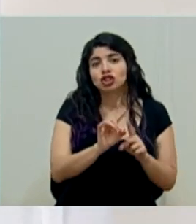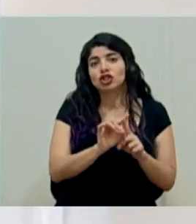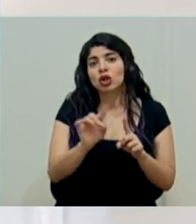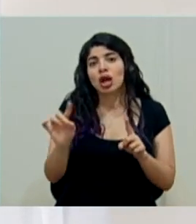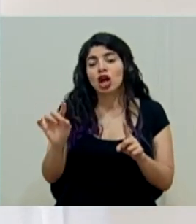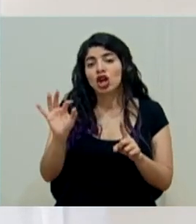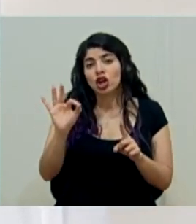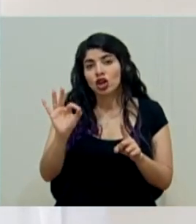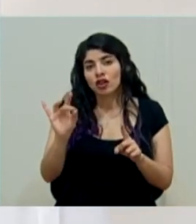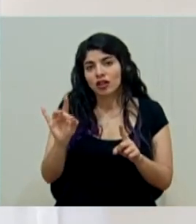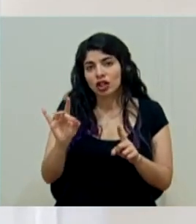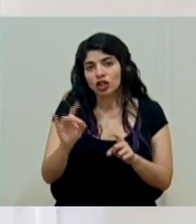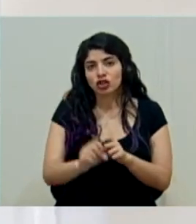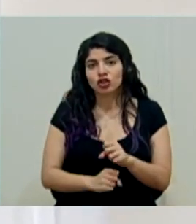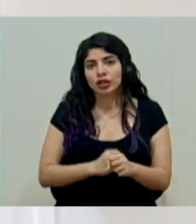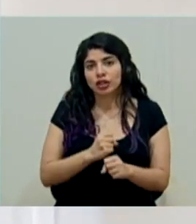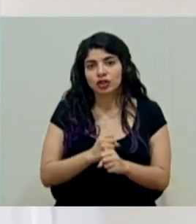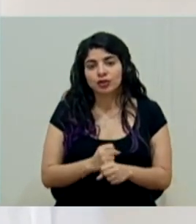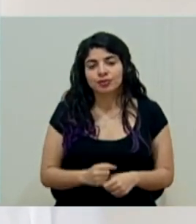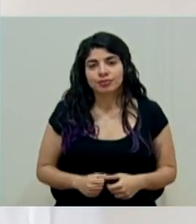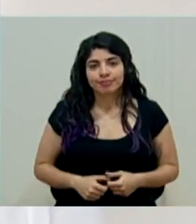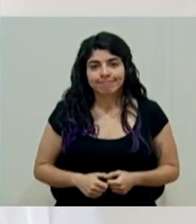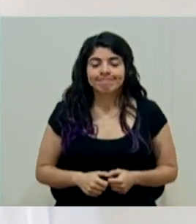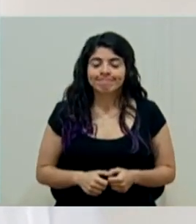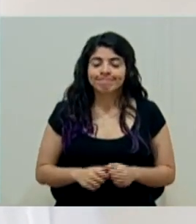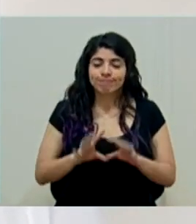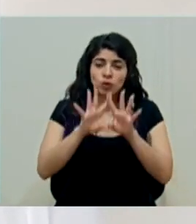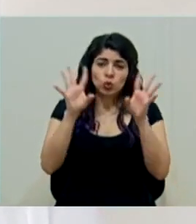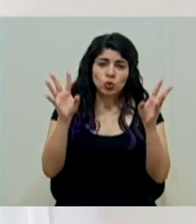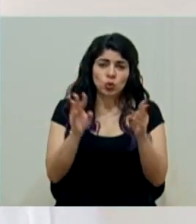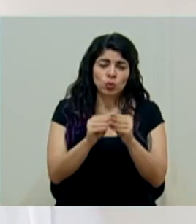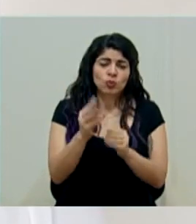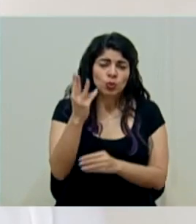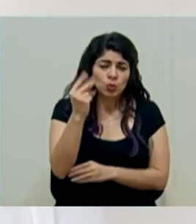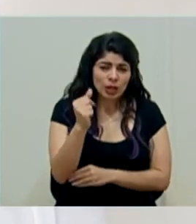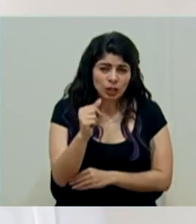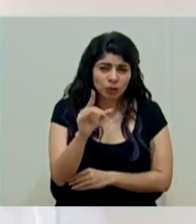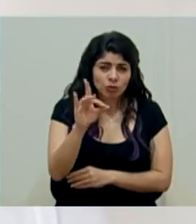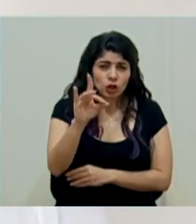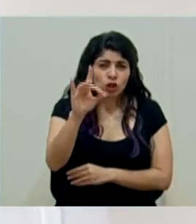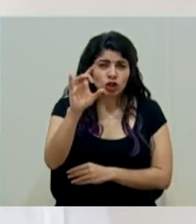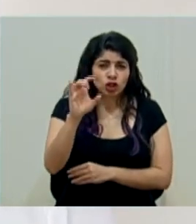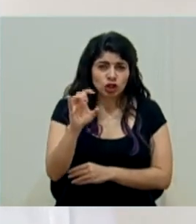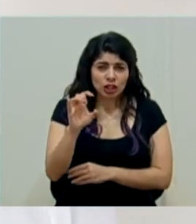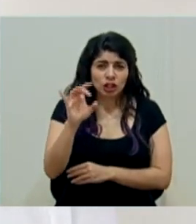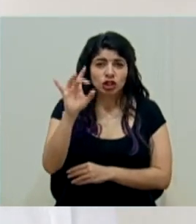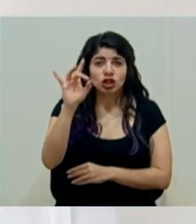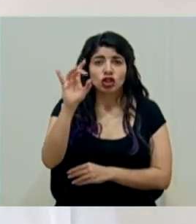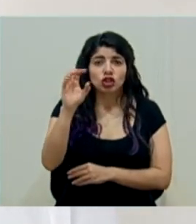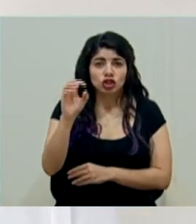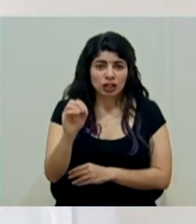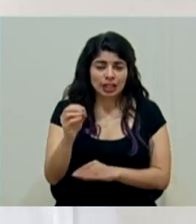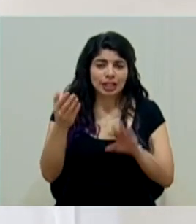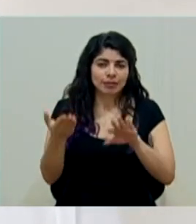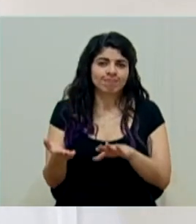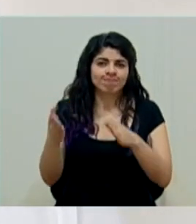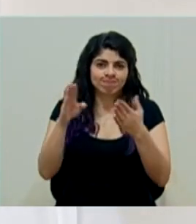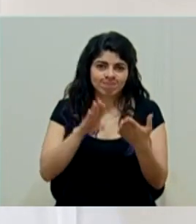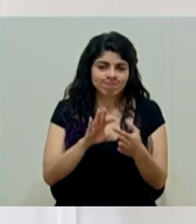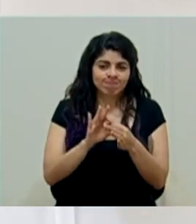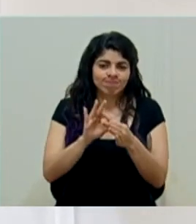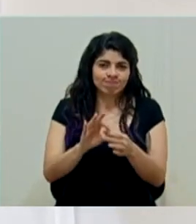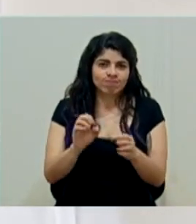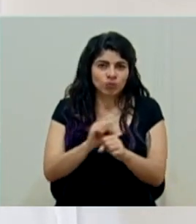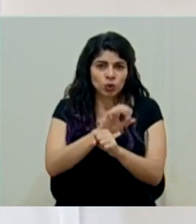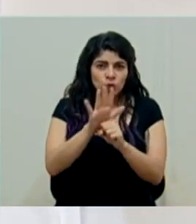los 98 años. En total se contabilizan 880 decesos relacionados